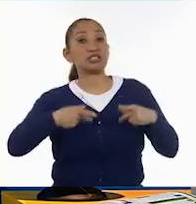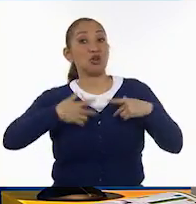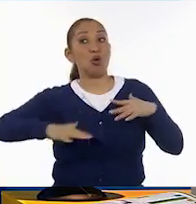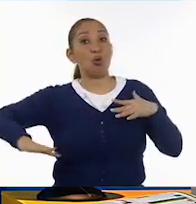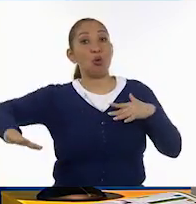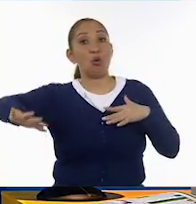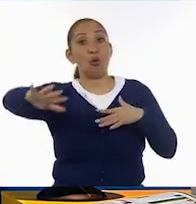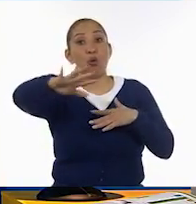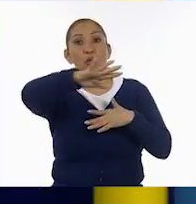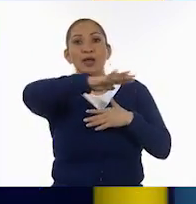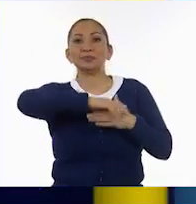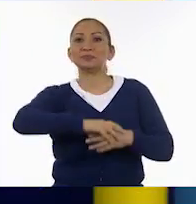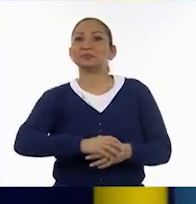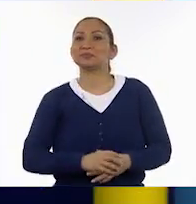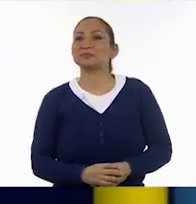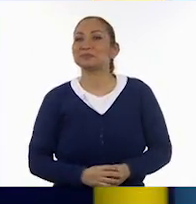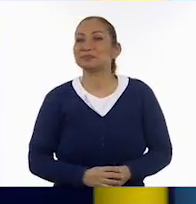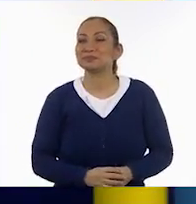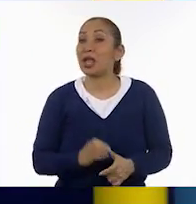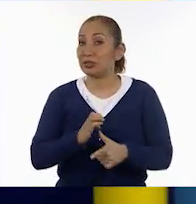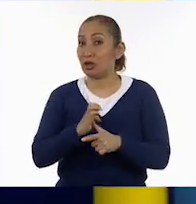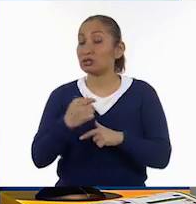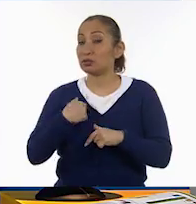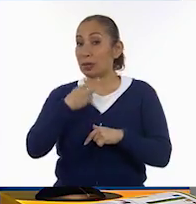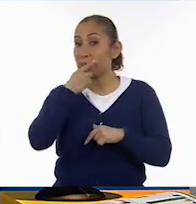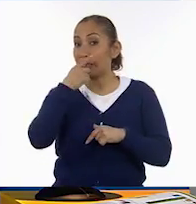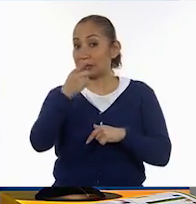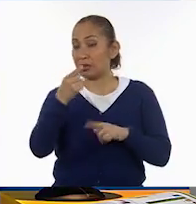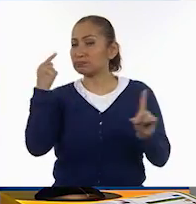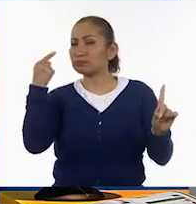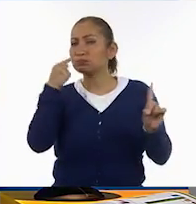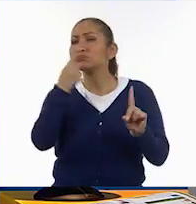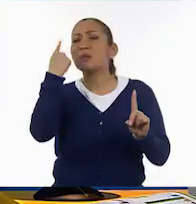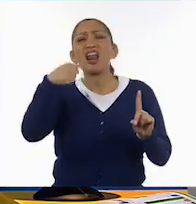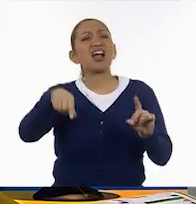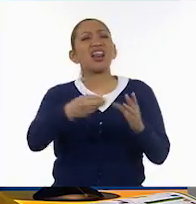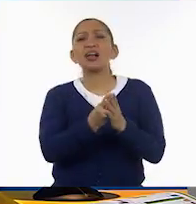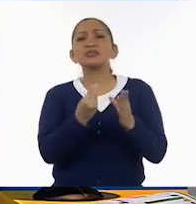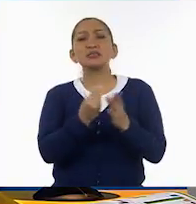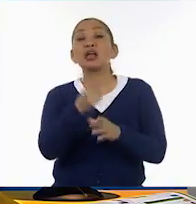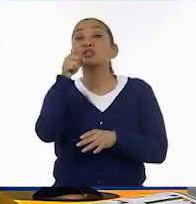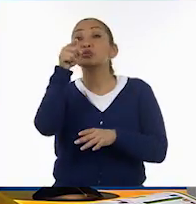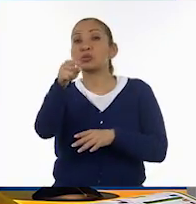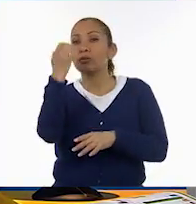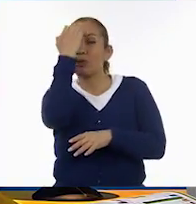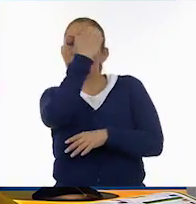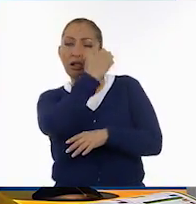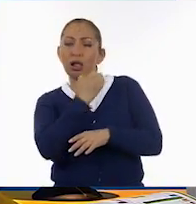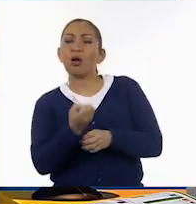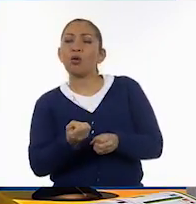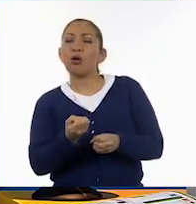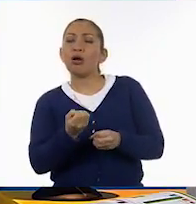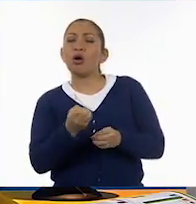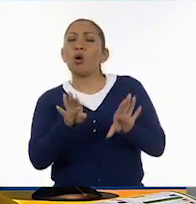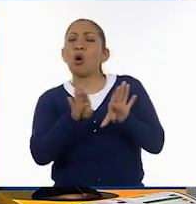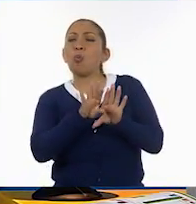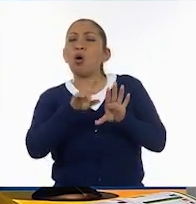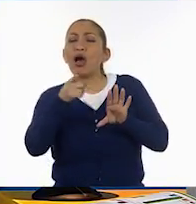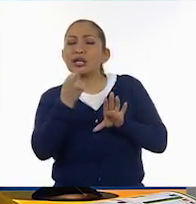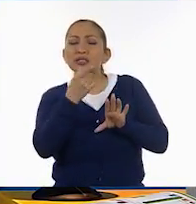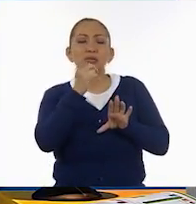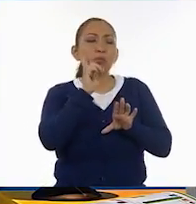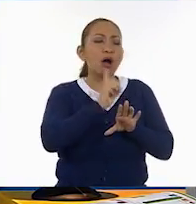población. Bien, pues entonces les voy a decir, el propósito de esta sesión es que tú analices la composición,